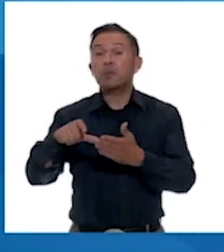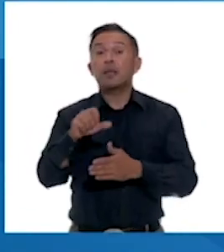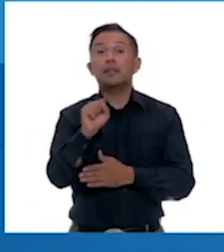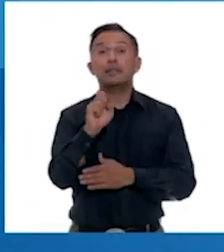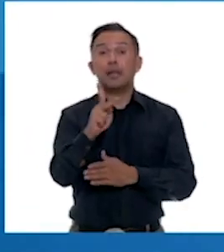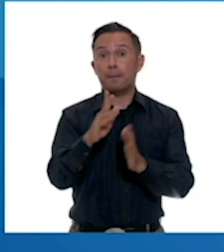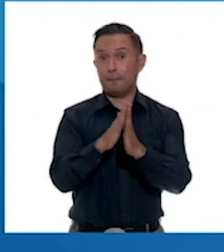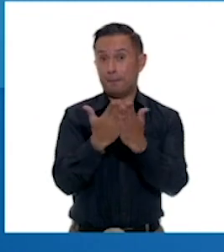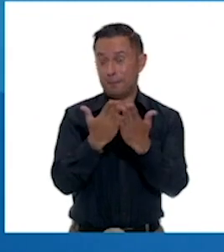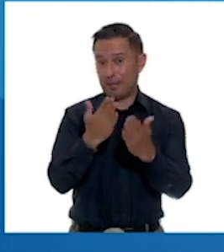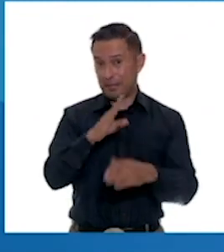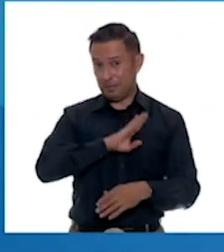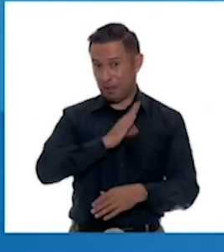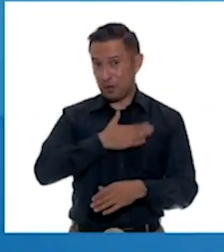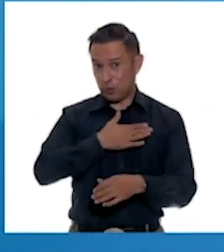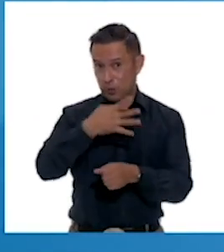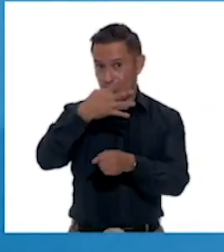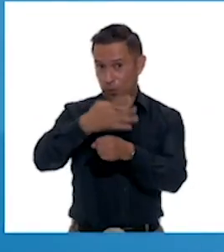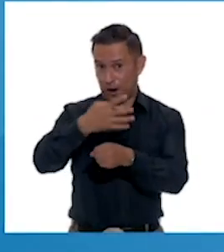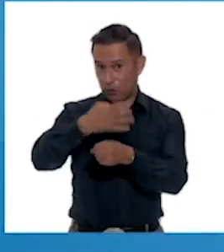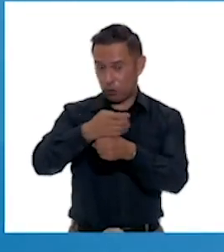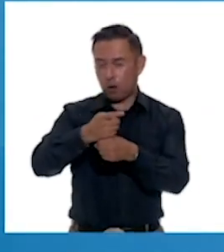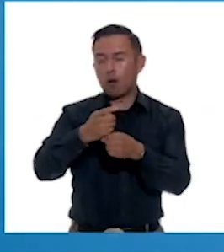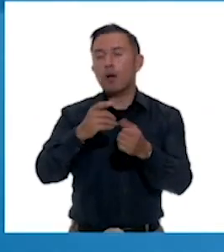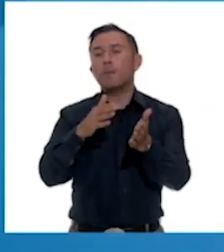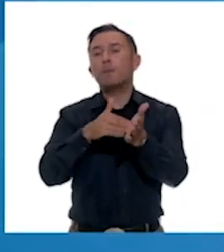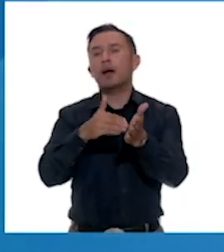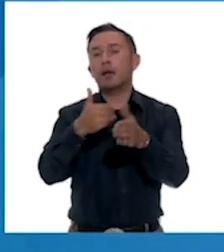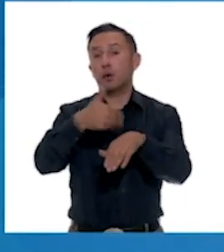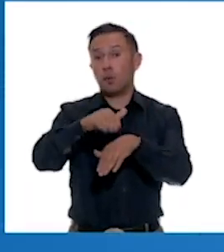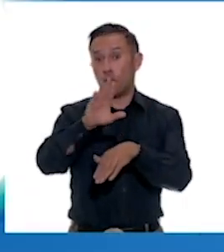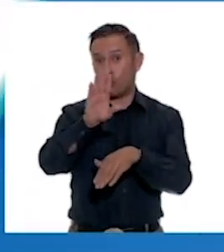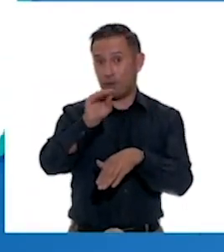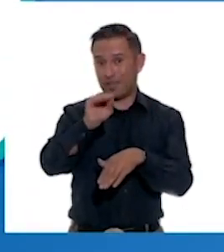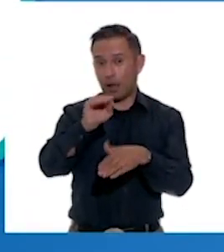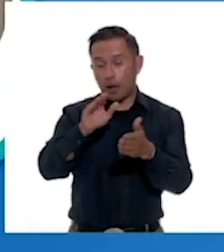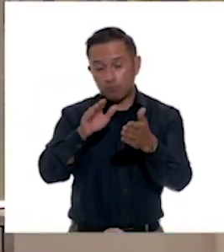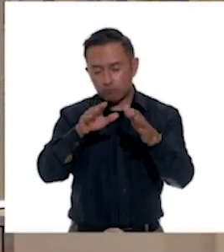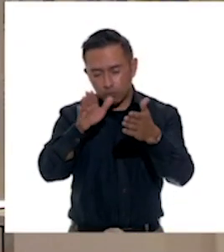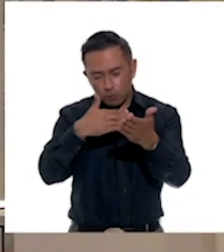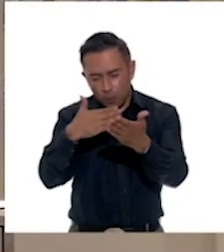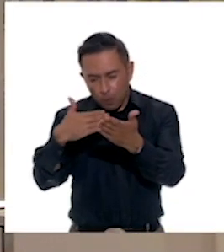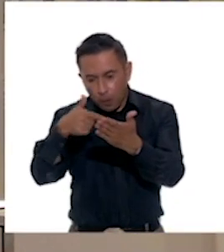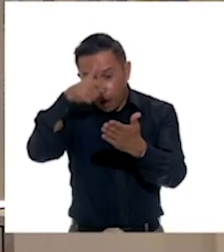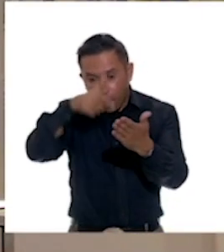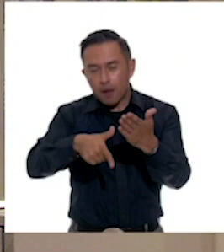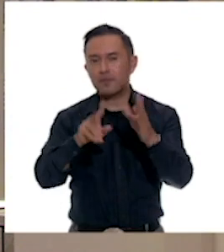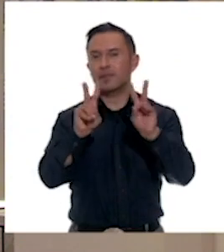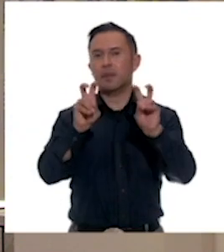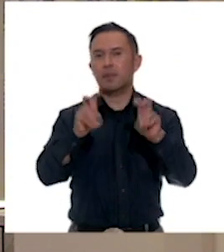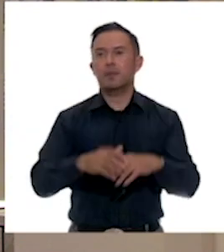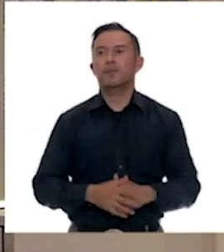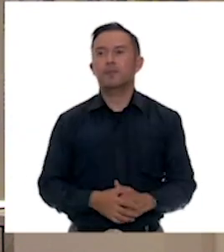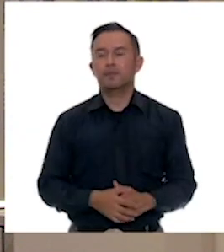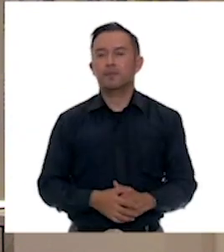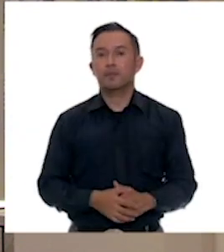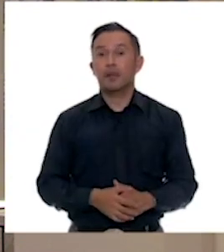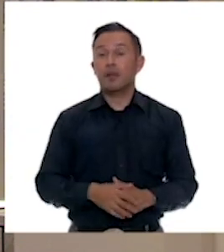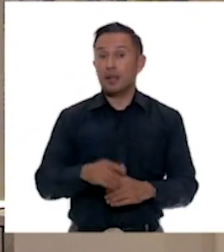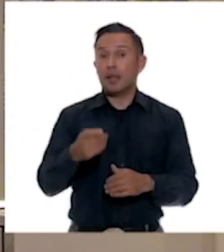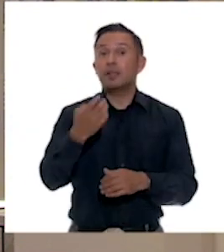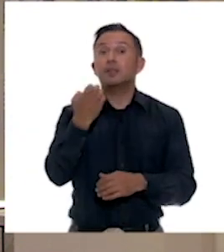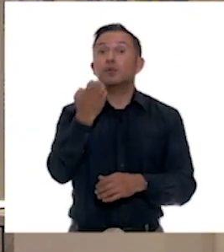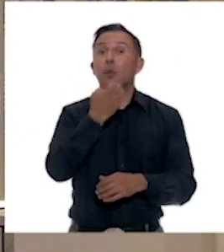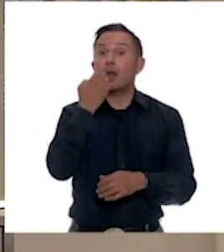encontrar más cosas sobre este tema a partir de la página 90. Aunque se cite el libro de cuarto grado, los